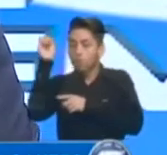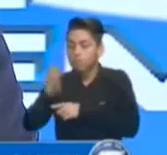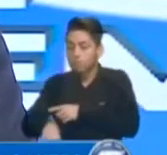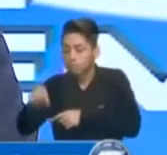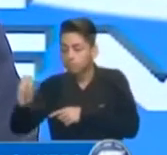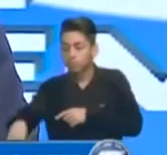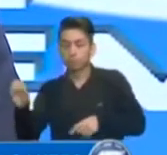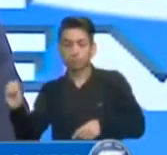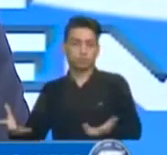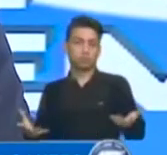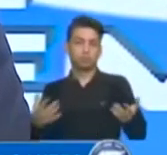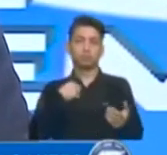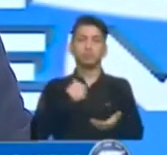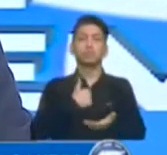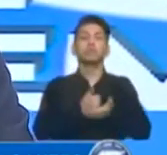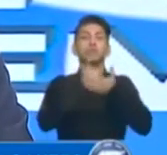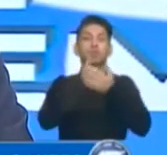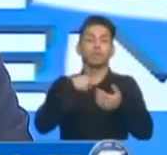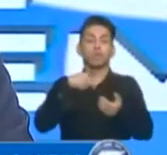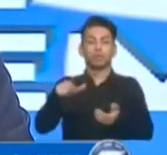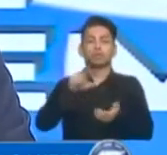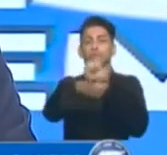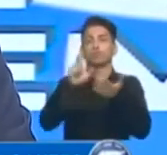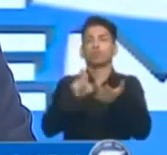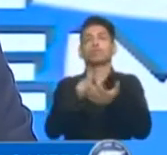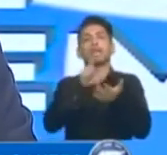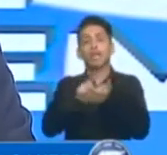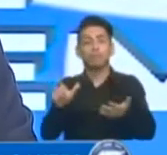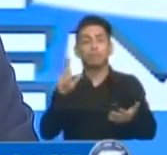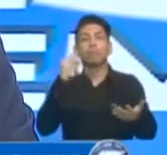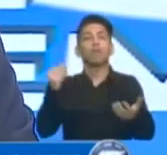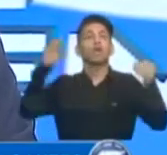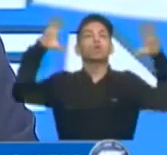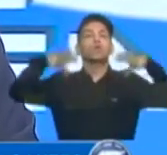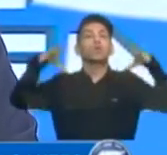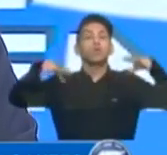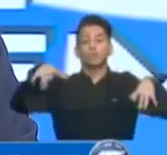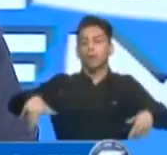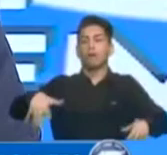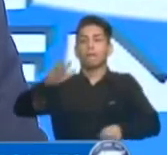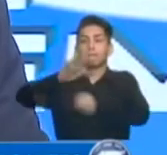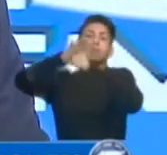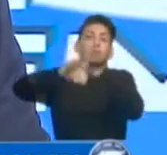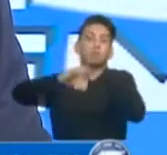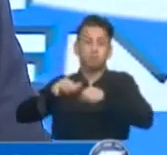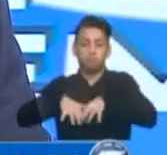tener la ciudad no solo más limpia, sino que a la hora de las lluvias pues no tengamos estos eventos que se dan